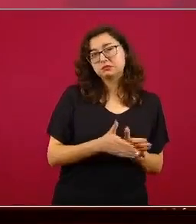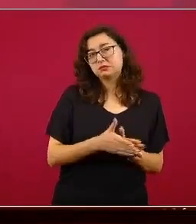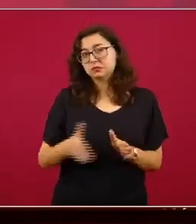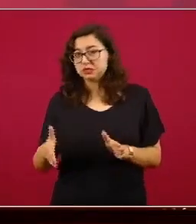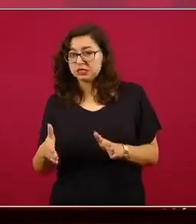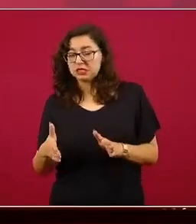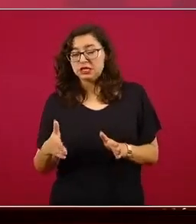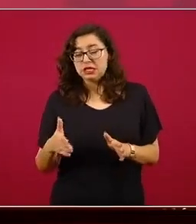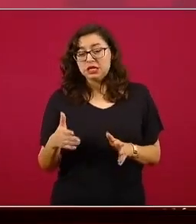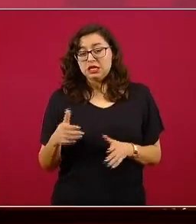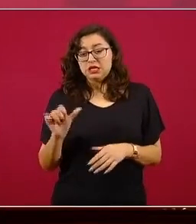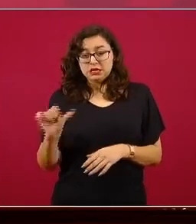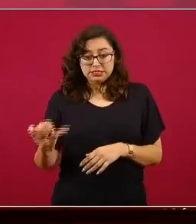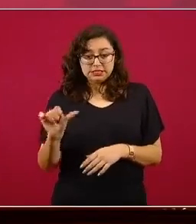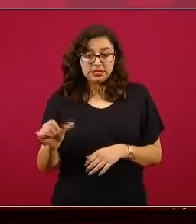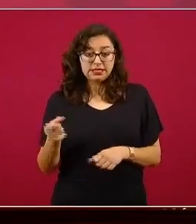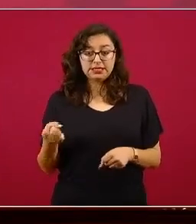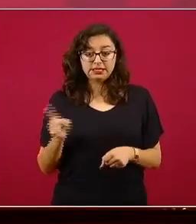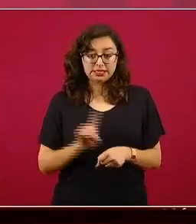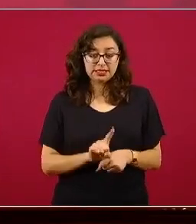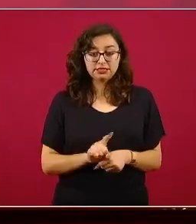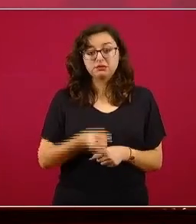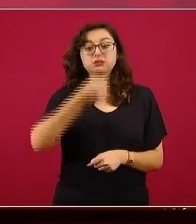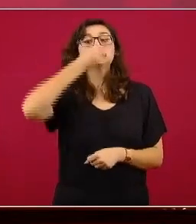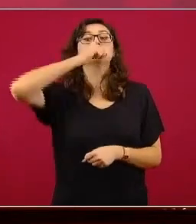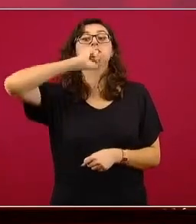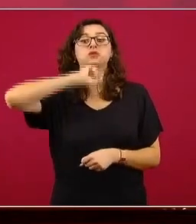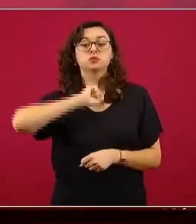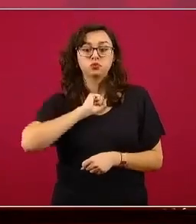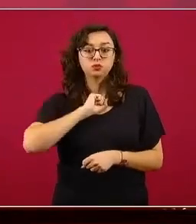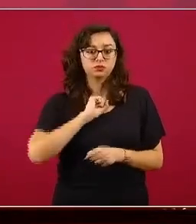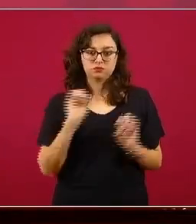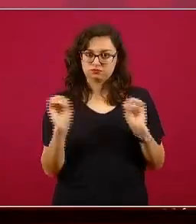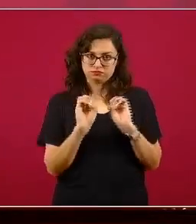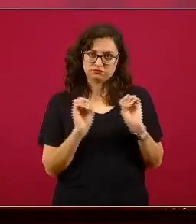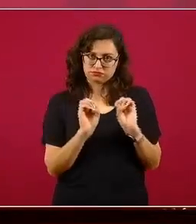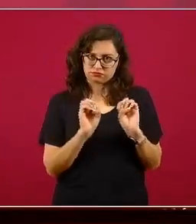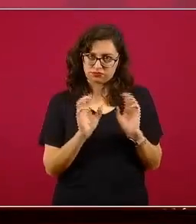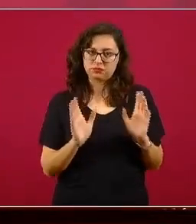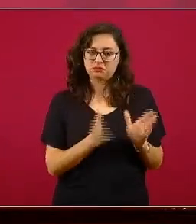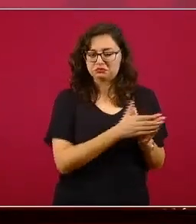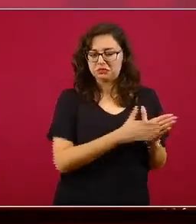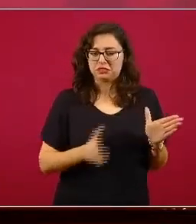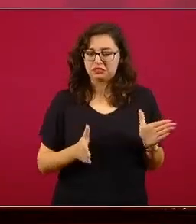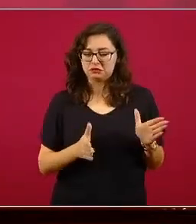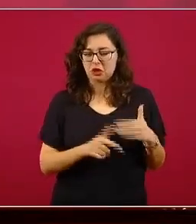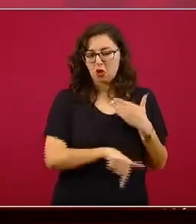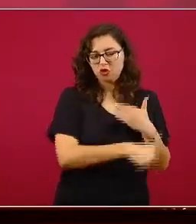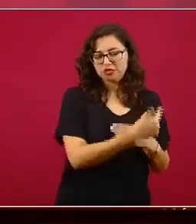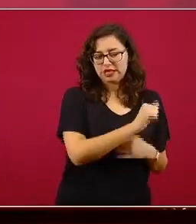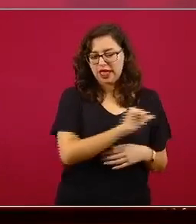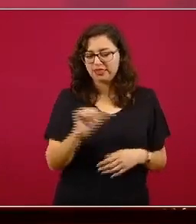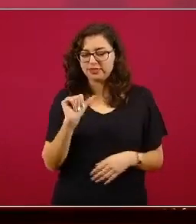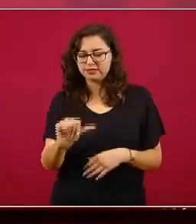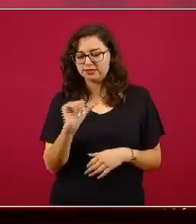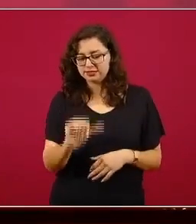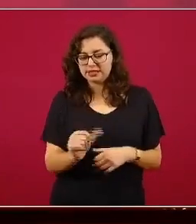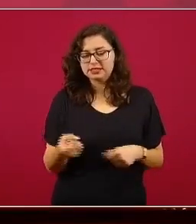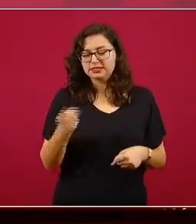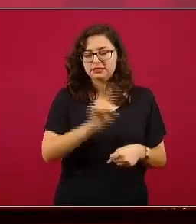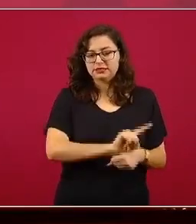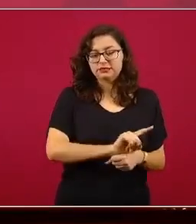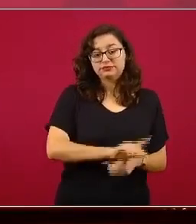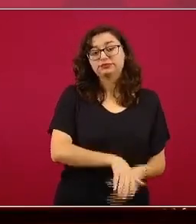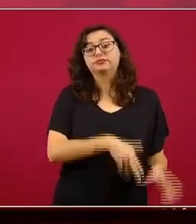16 días para las personas no intubadas. Las personas intubadas han estado en promedio desde